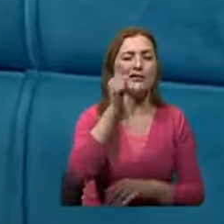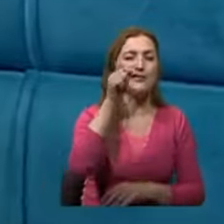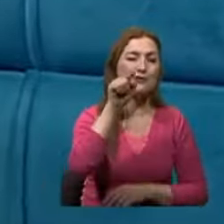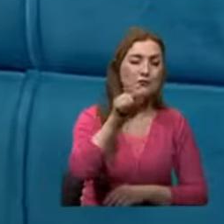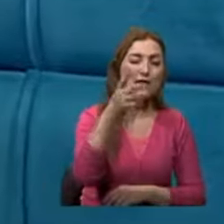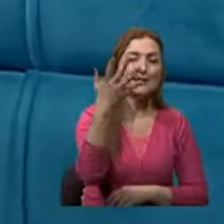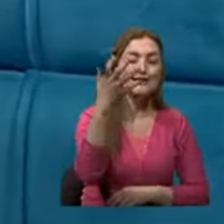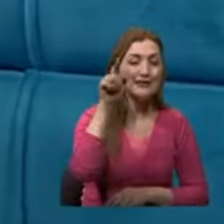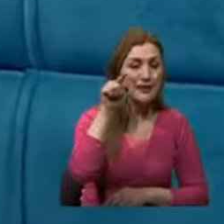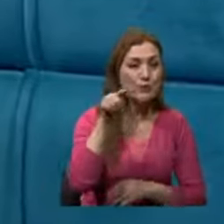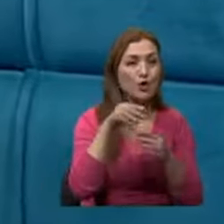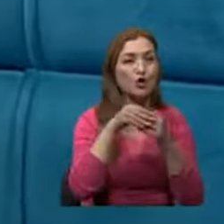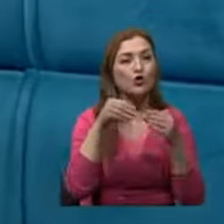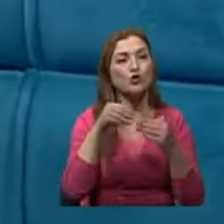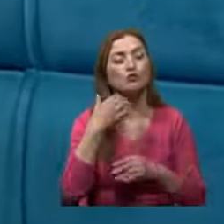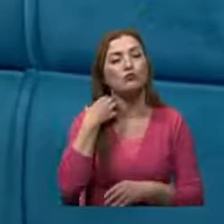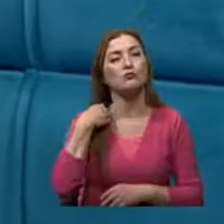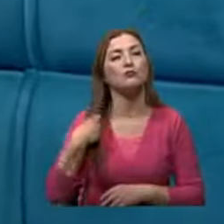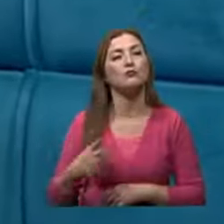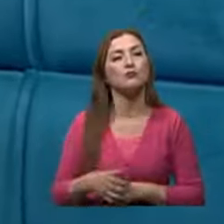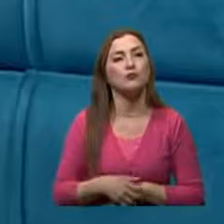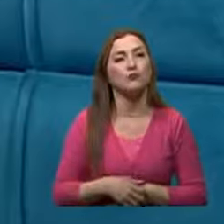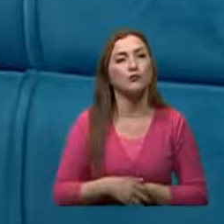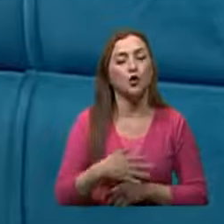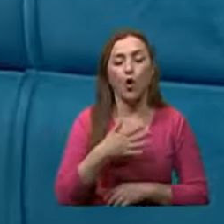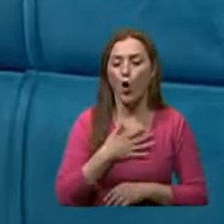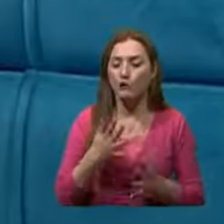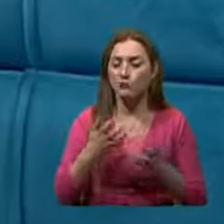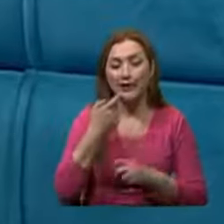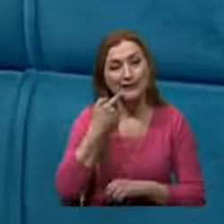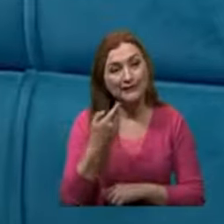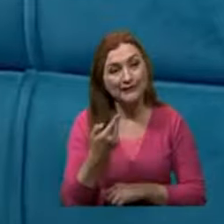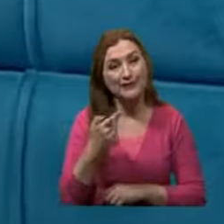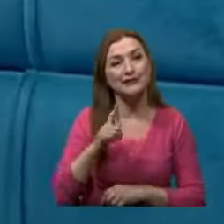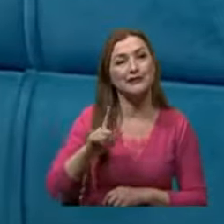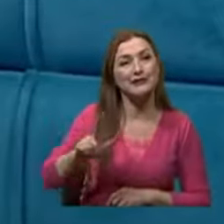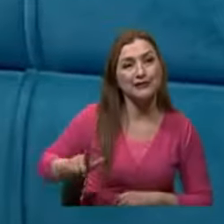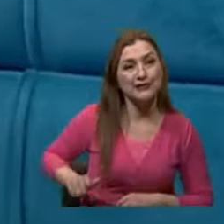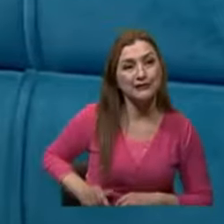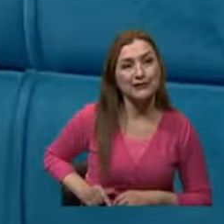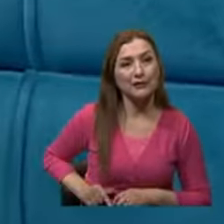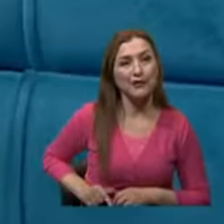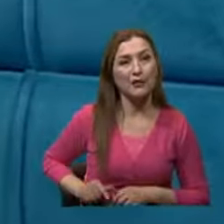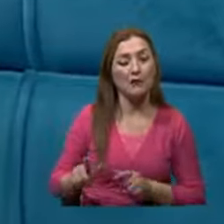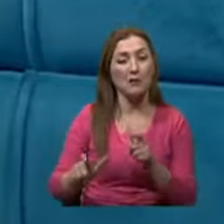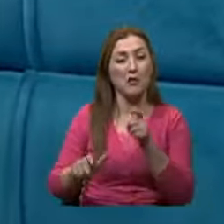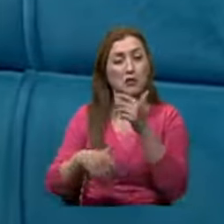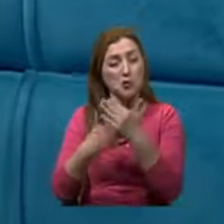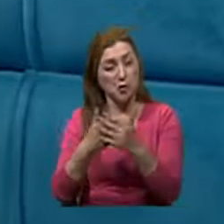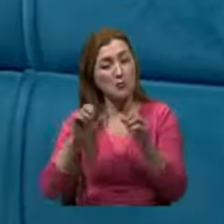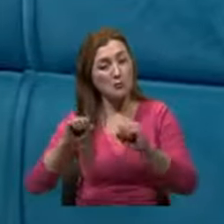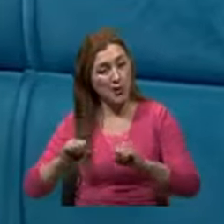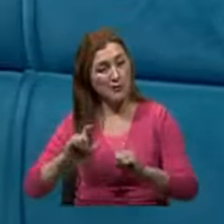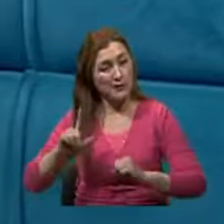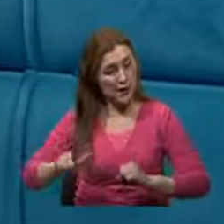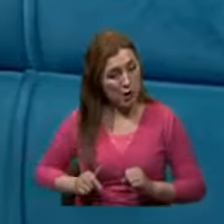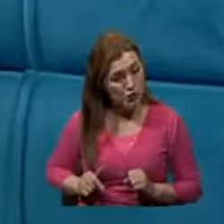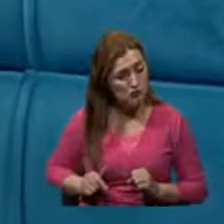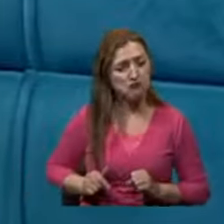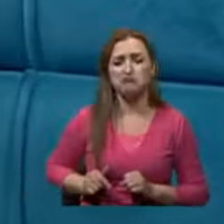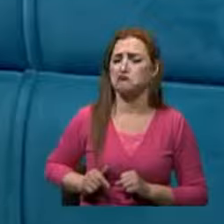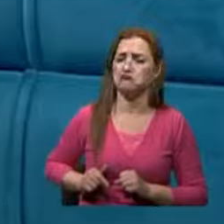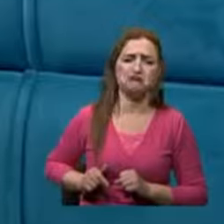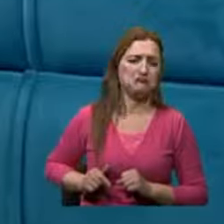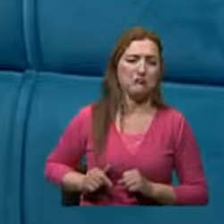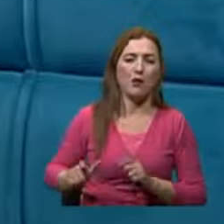$15,000. Solo si me permite algo, yo quiero decir que sí, la salud lamentablemente es un privilegio, pero creo que sí se debería tener en